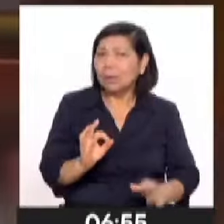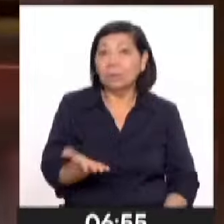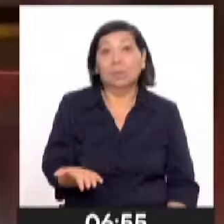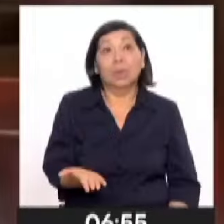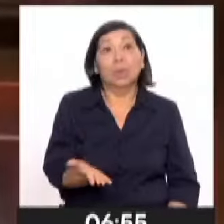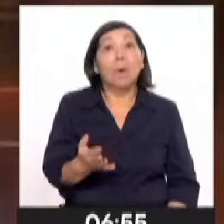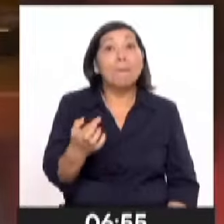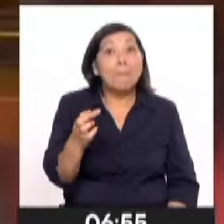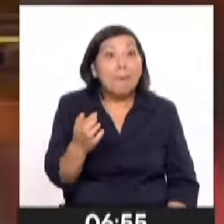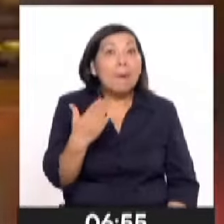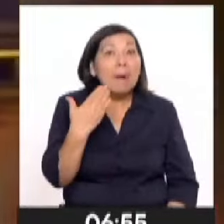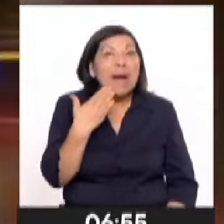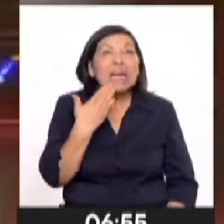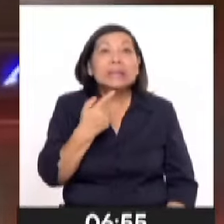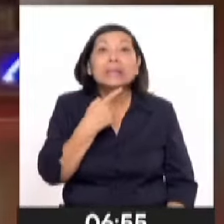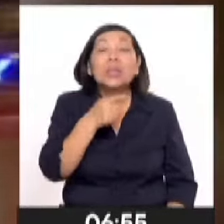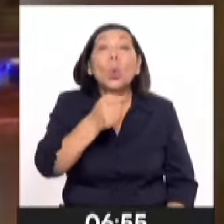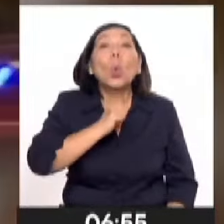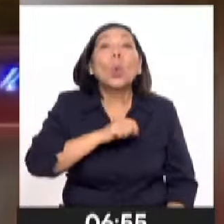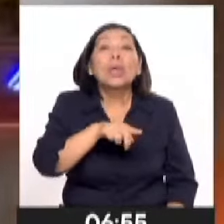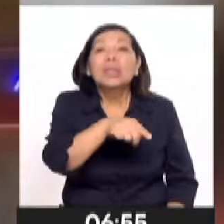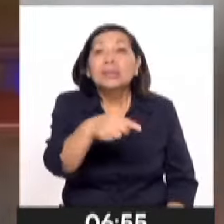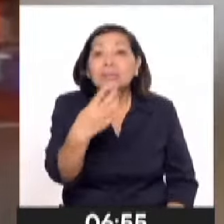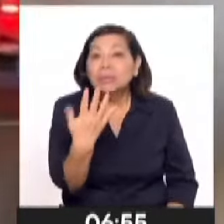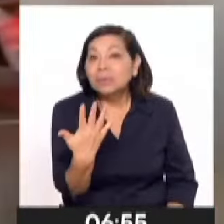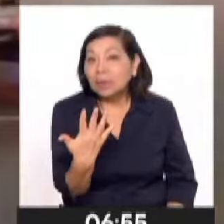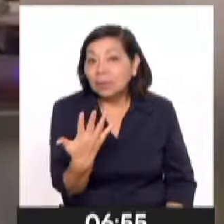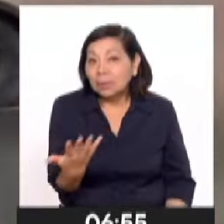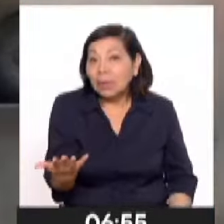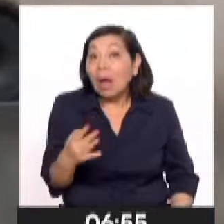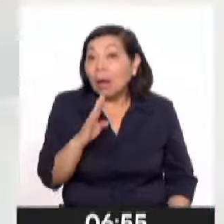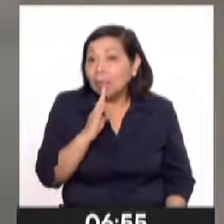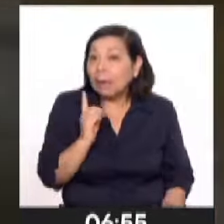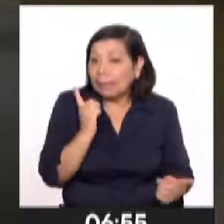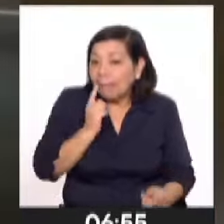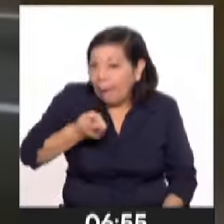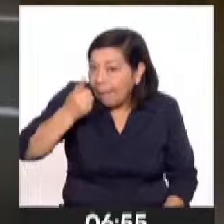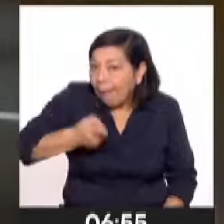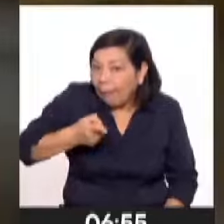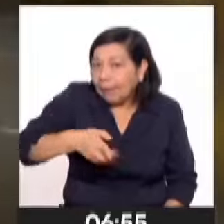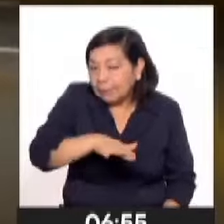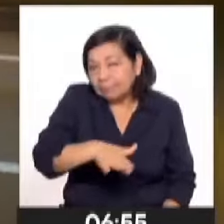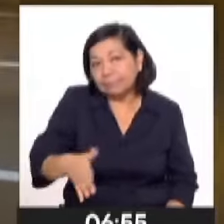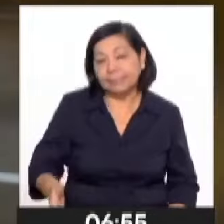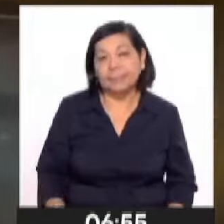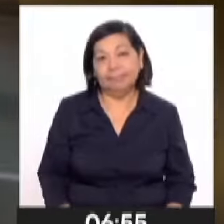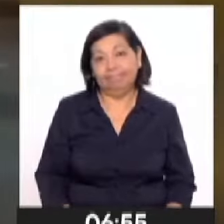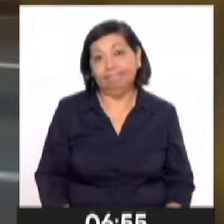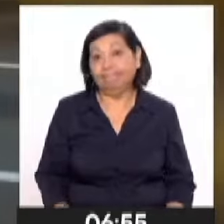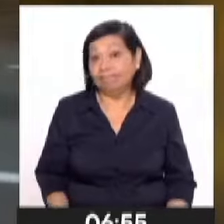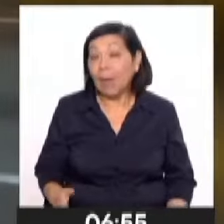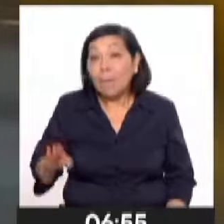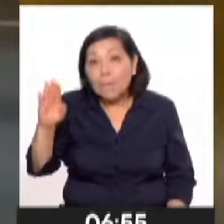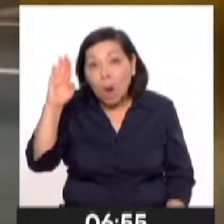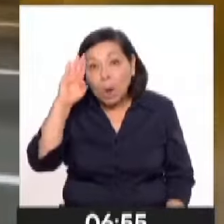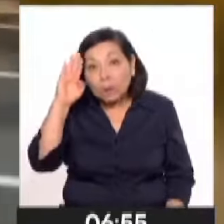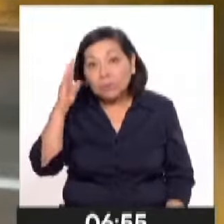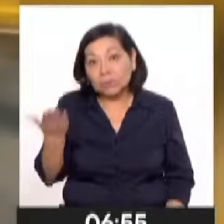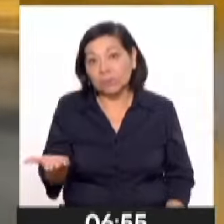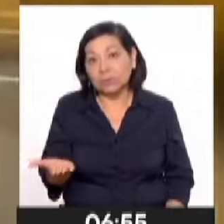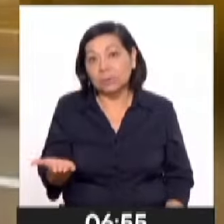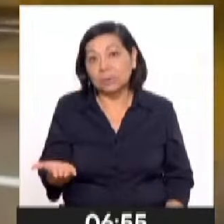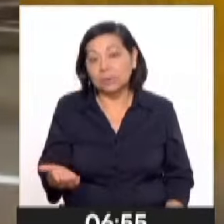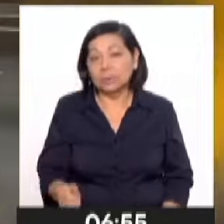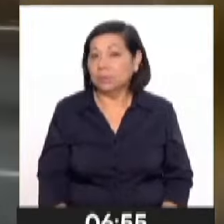papás reconocerán a sus hijos y hablarán con ellos. Hubiera sido correcto que la policía,